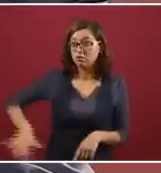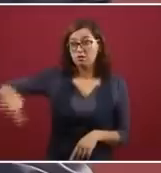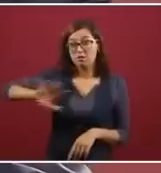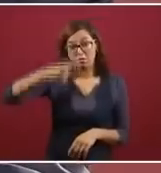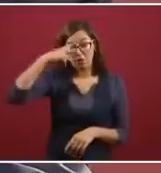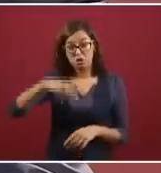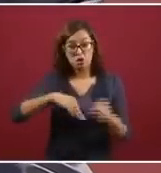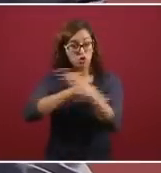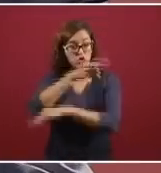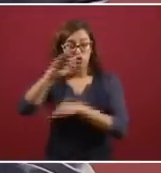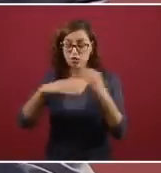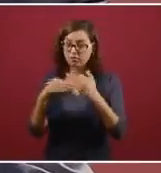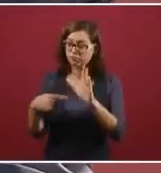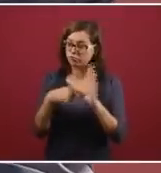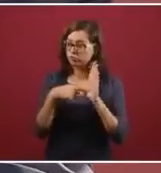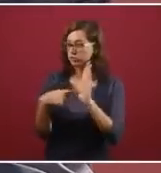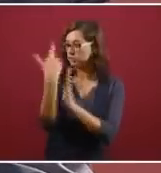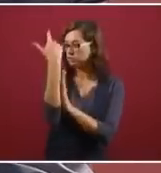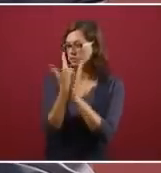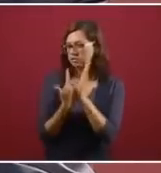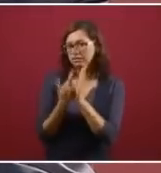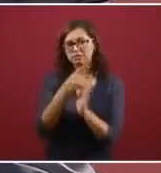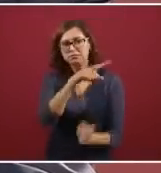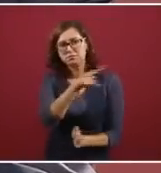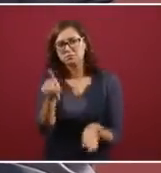quiénes reciben los apoyos,